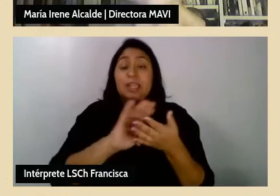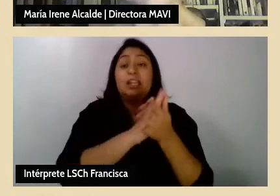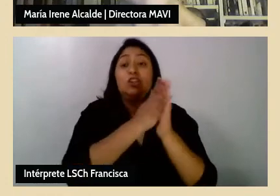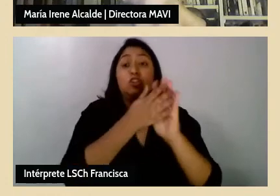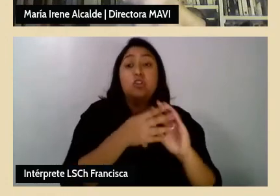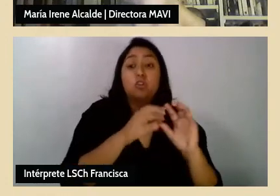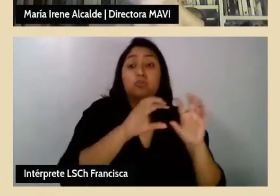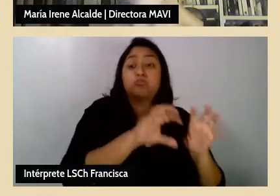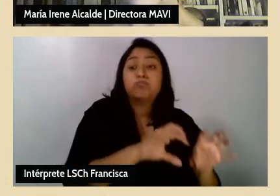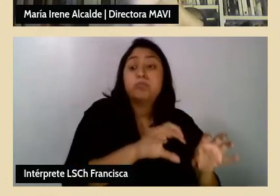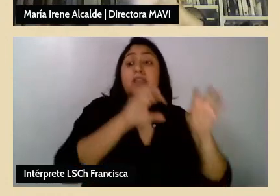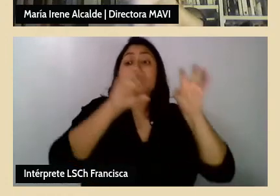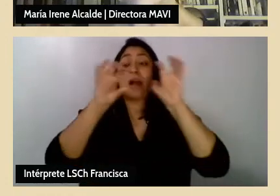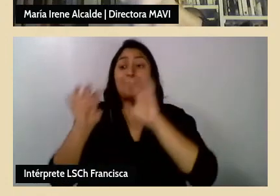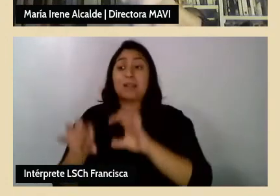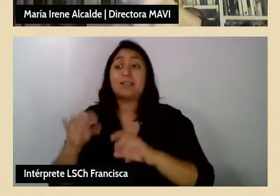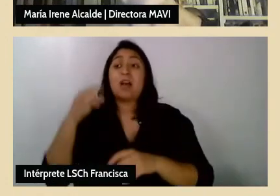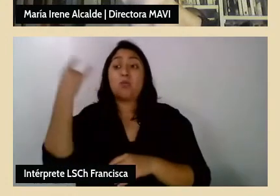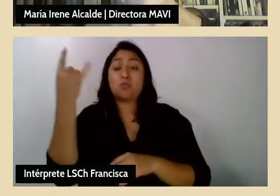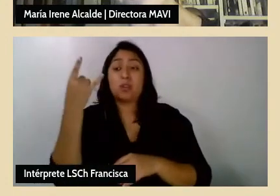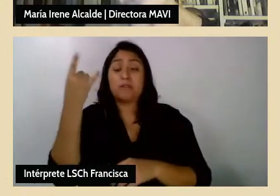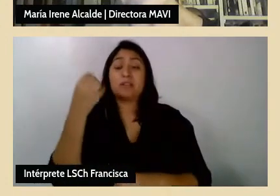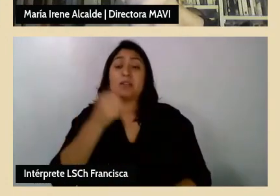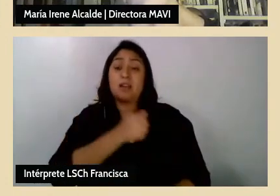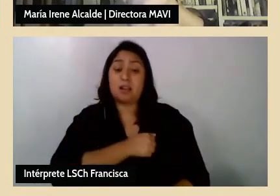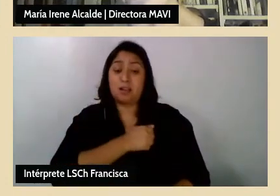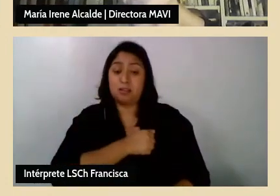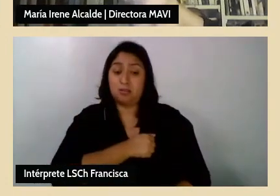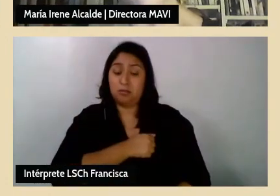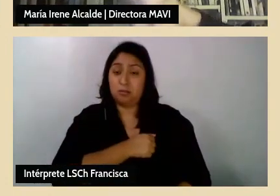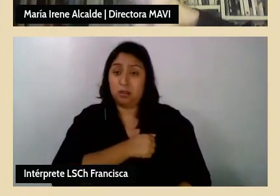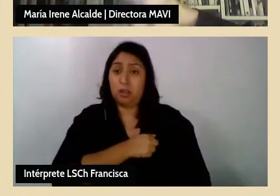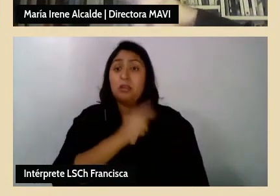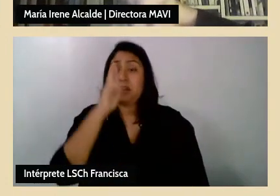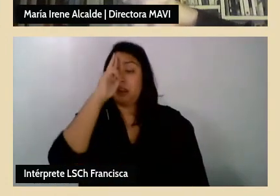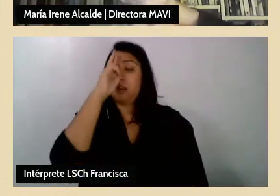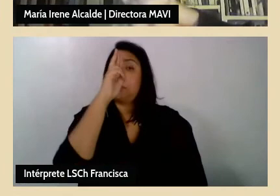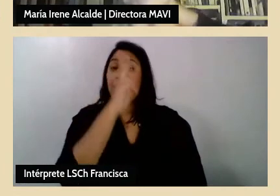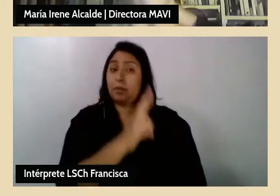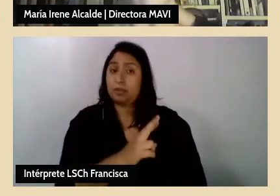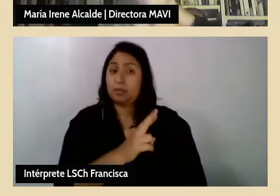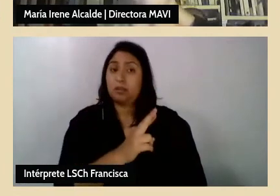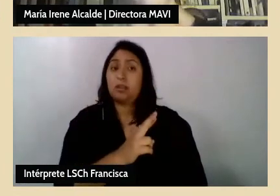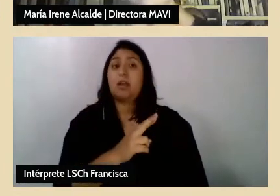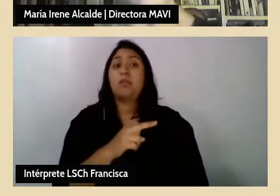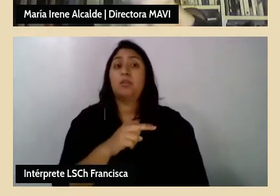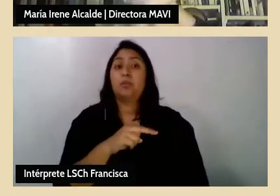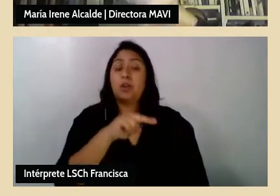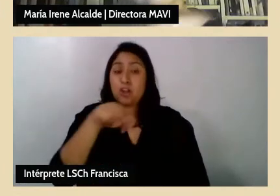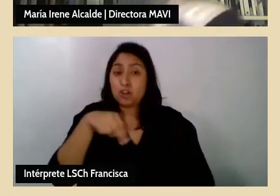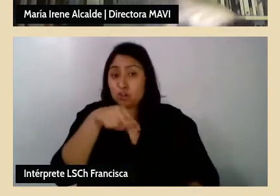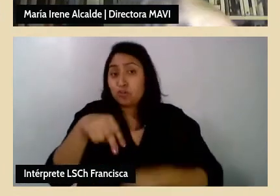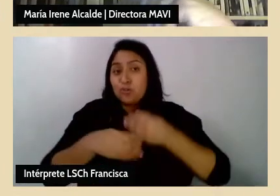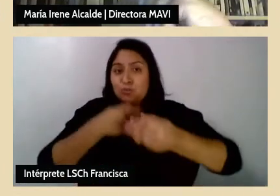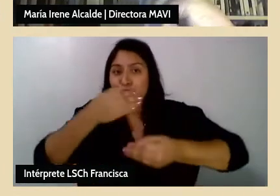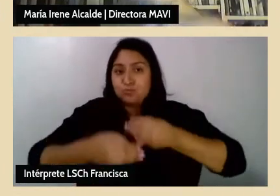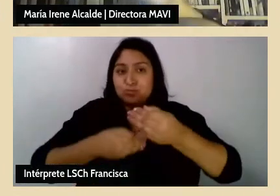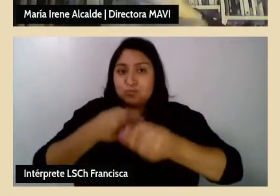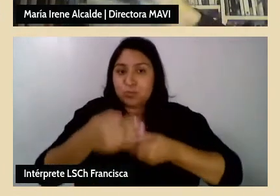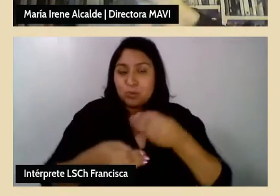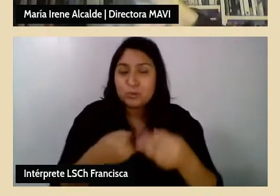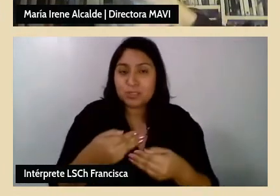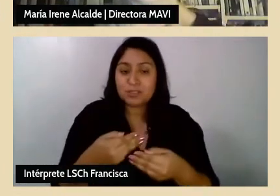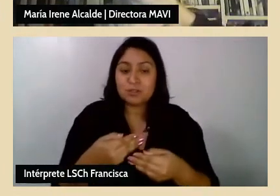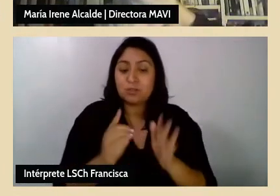a la Universidad Católica, quien ha respetado, por supuesto, estamos en pleno proceso, pero quien